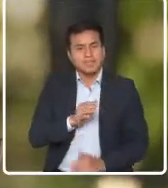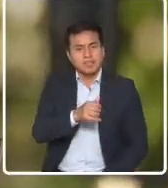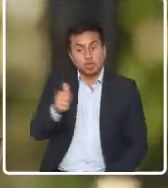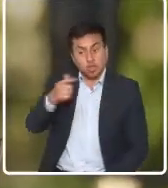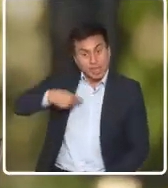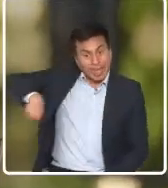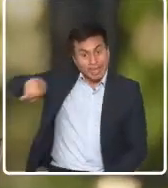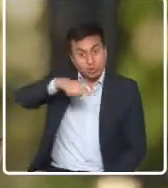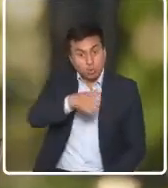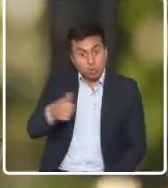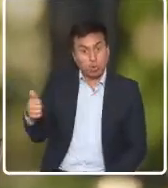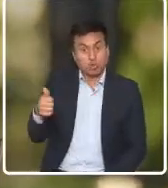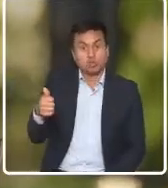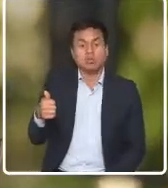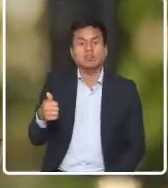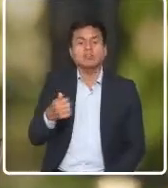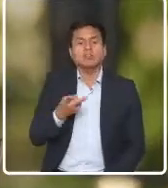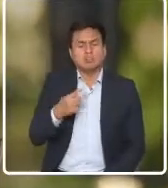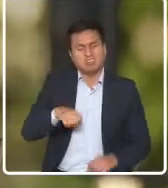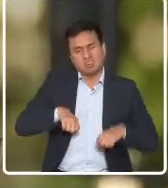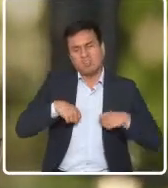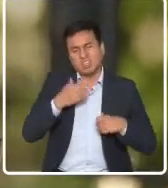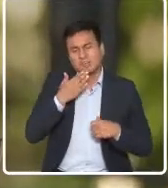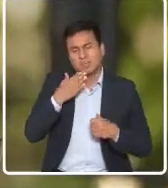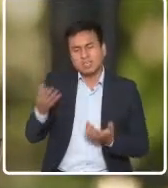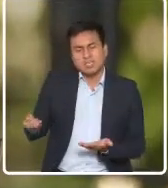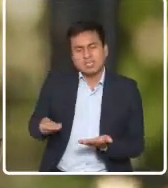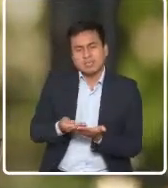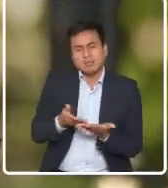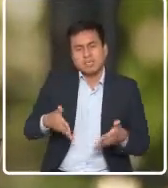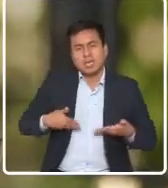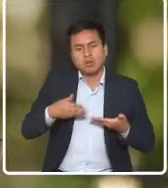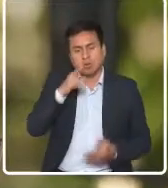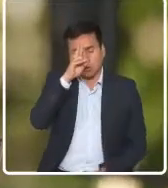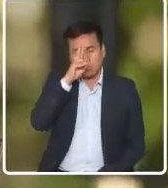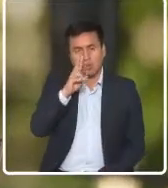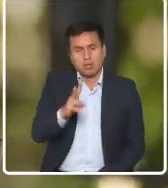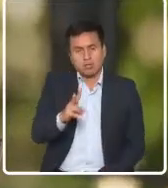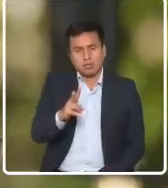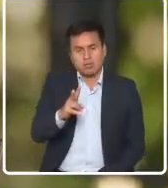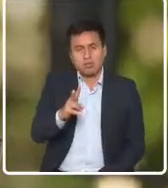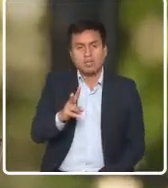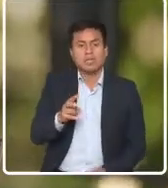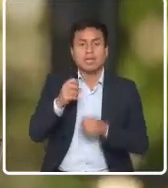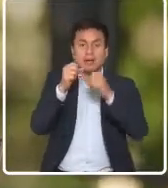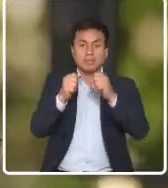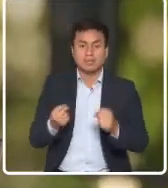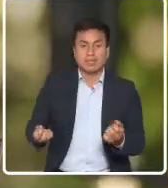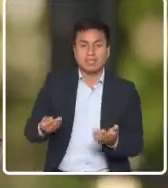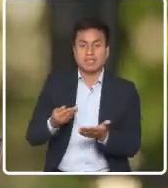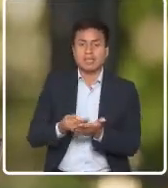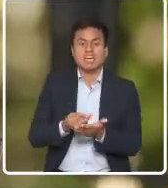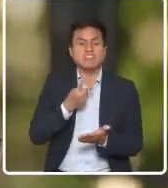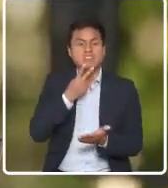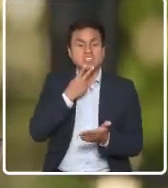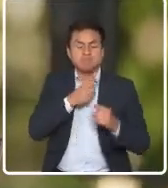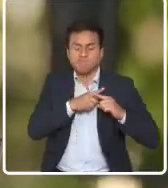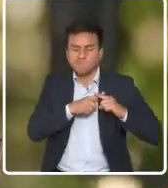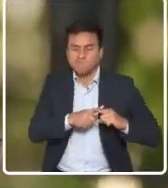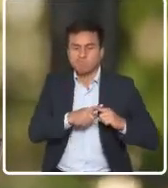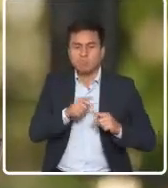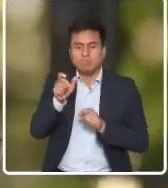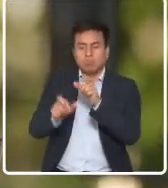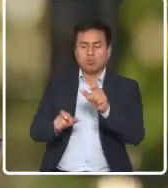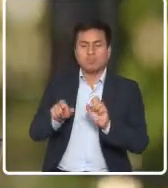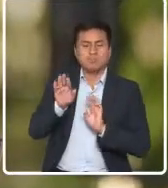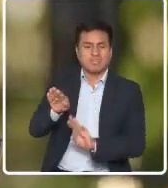Todos ellos, que como aquellos 12 jóvenes que inspiraron esta conmemoración, son capaces de entregar hasta sus vidas por